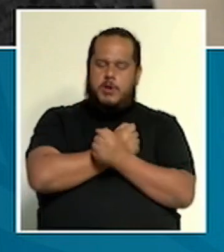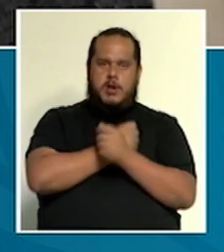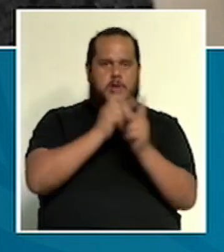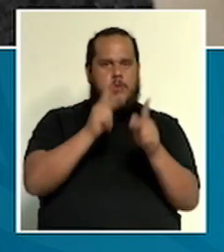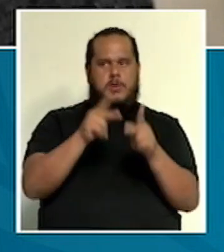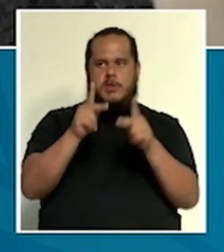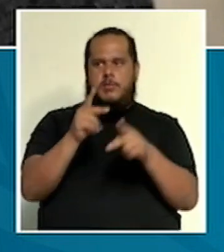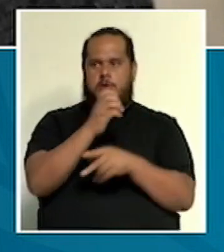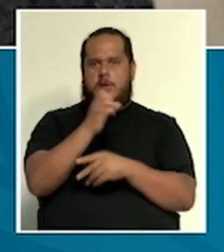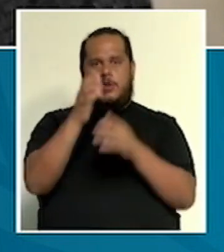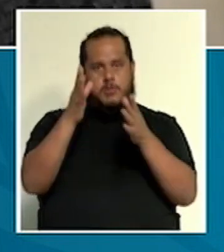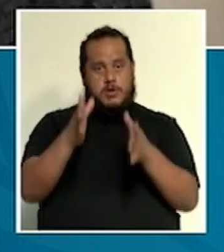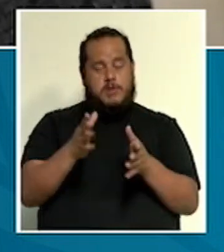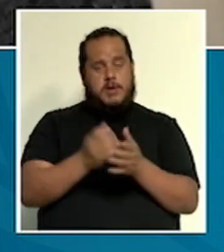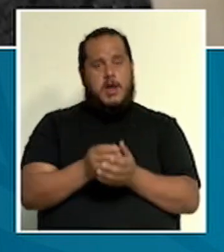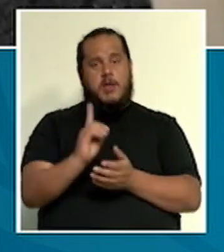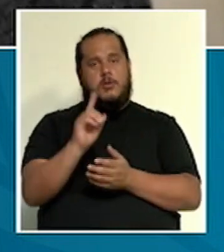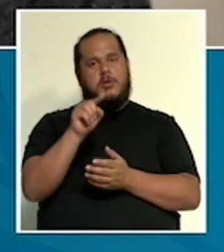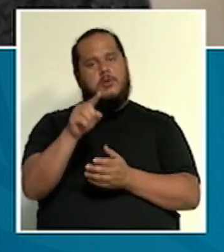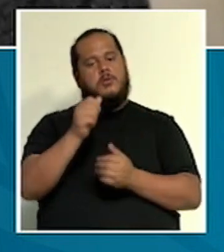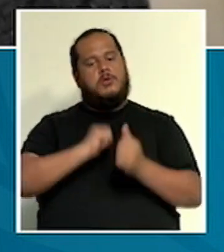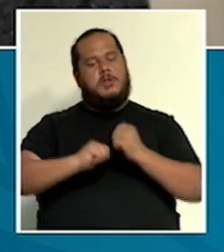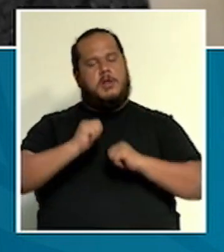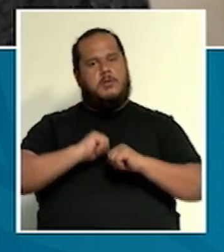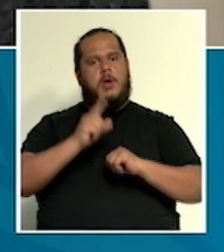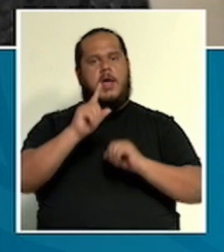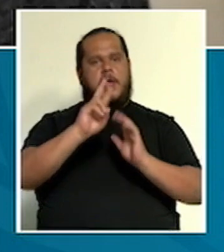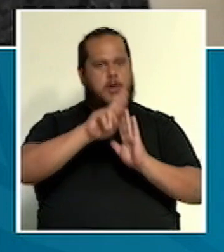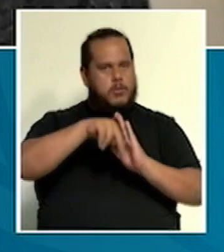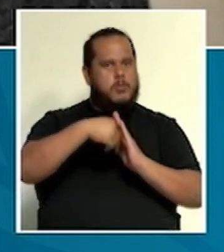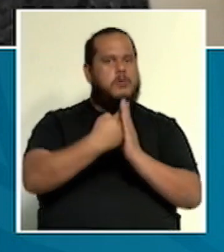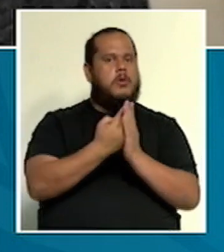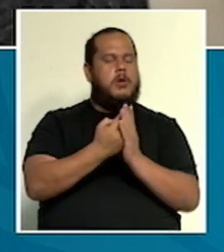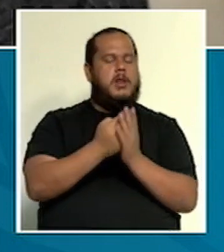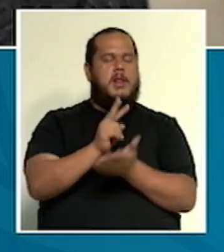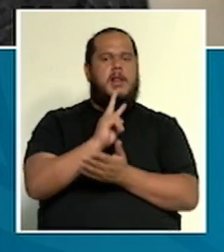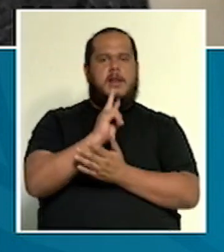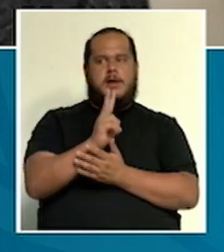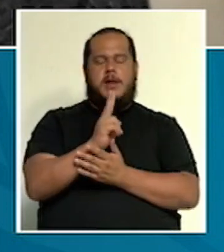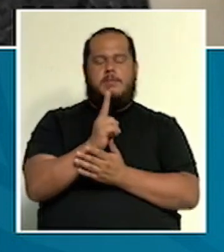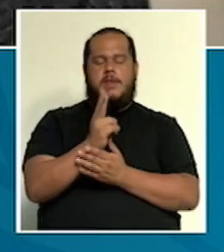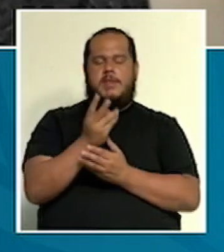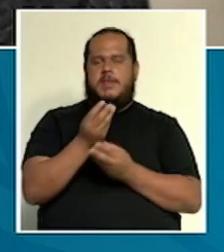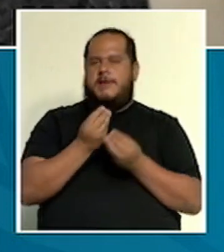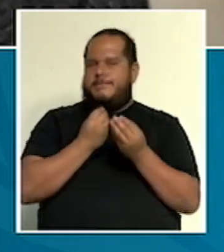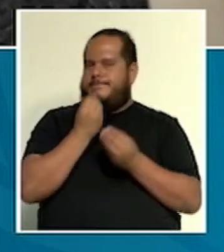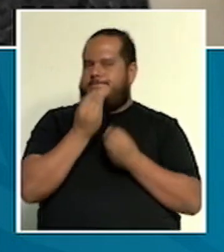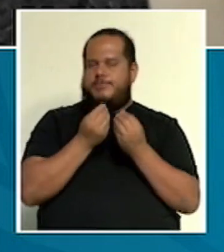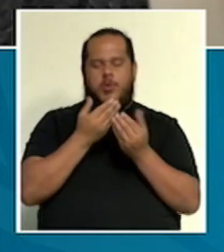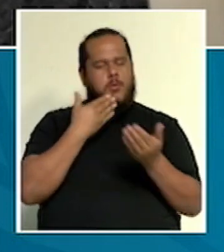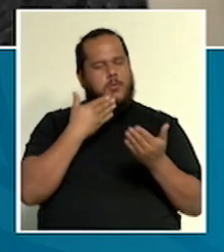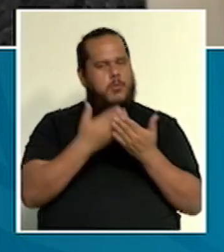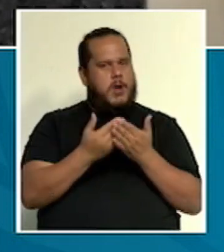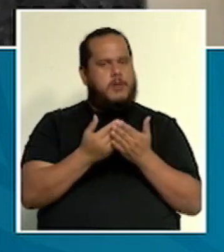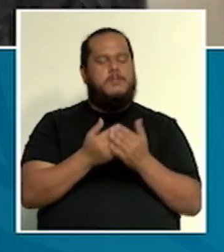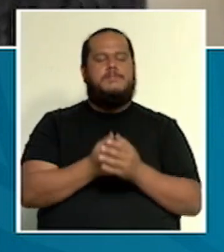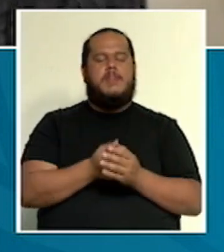público costarricense, en donde usted actúa en un papel realmente delicioso, y